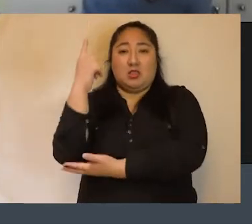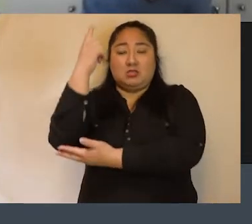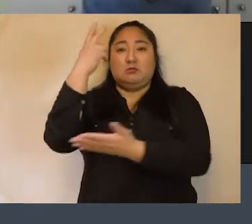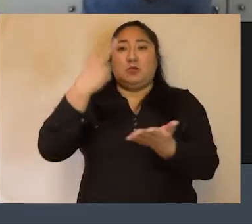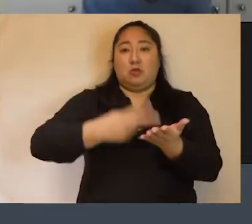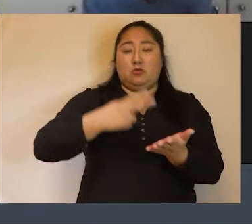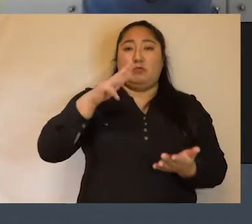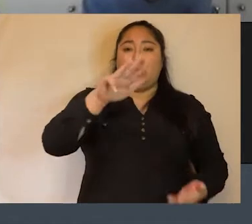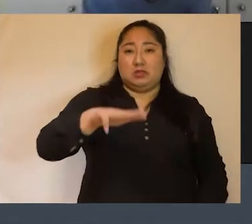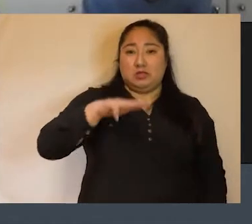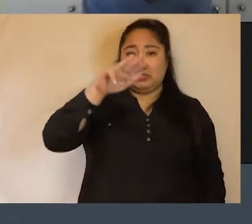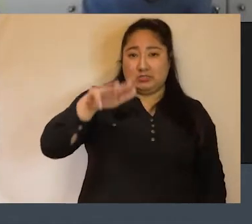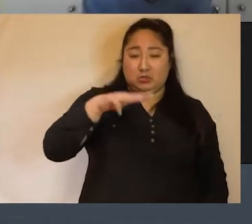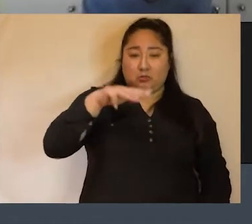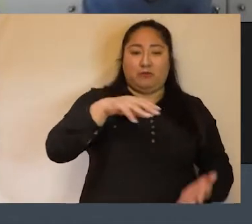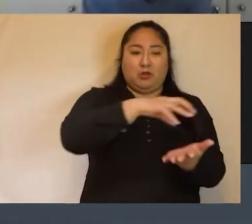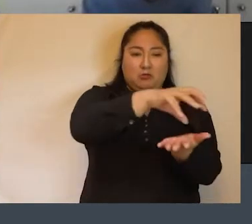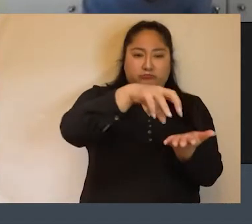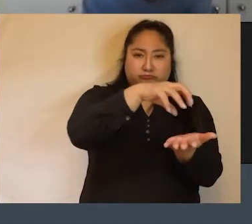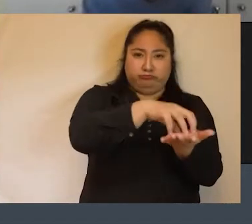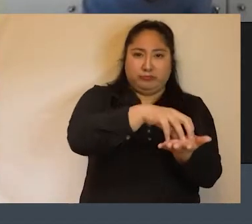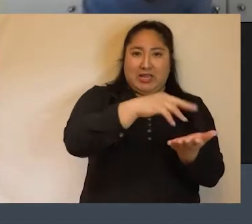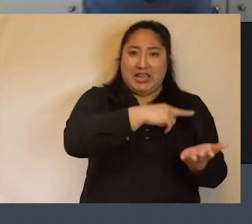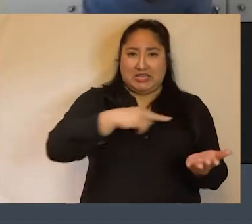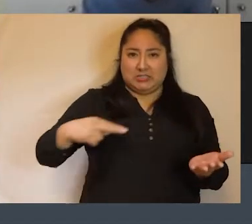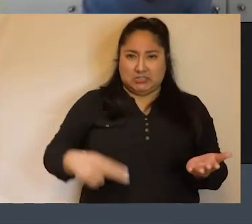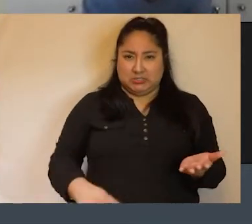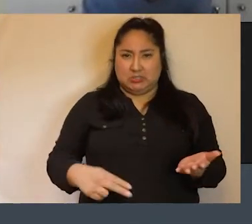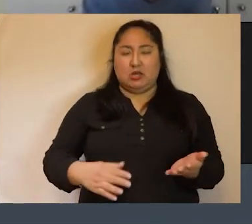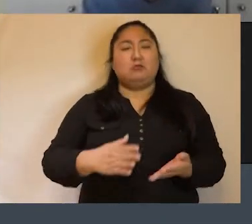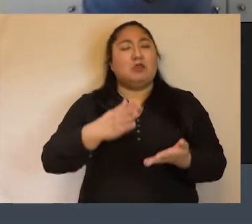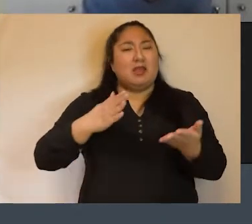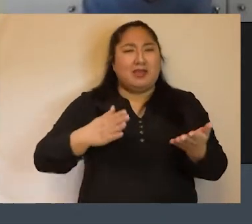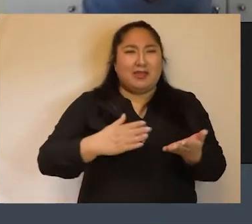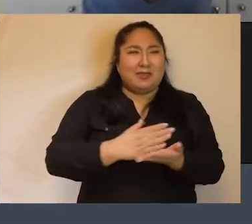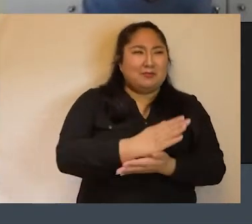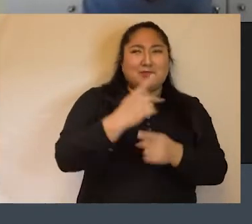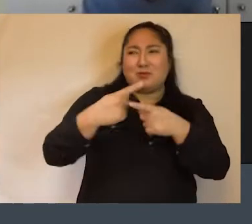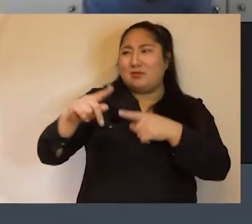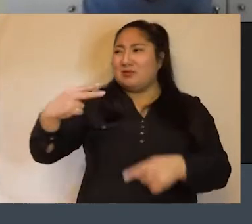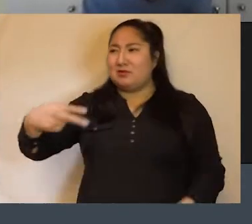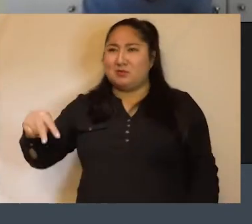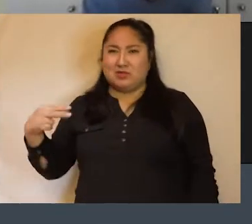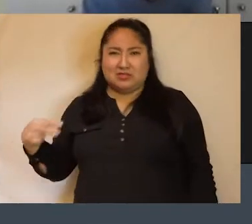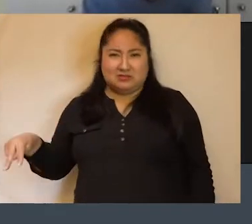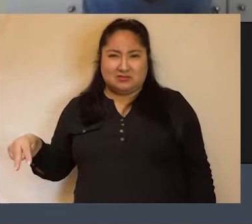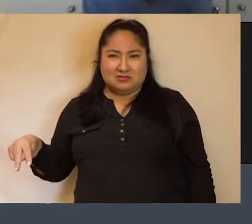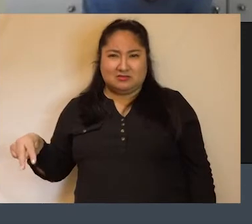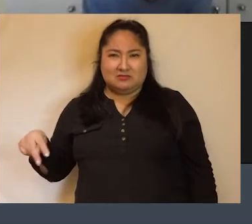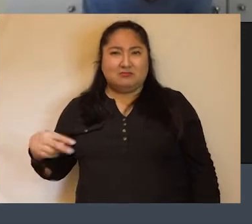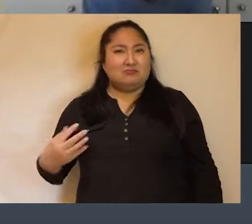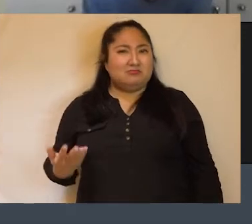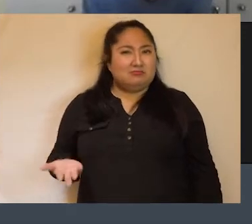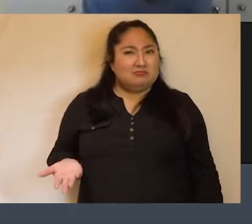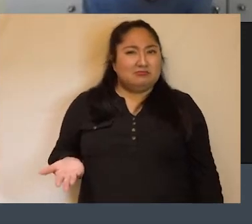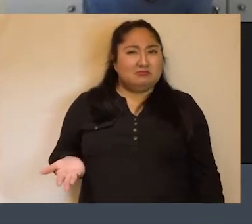en diciembre del 2019, en una provincia china, comienza también a salir otra